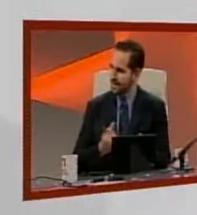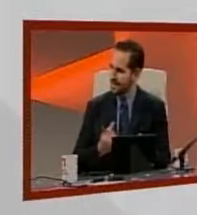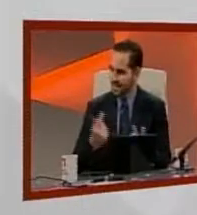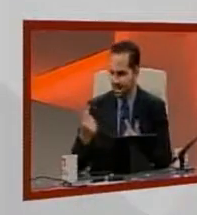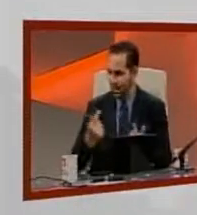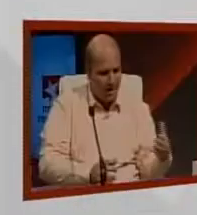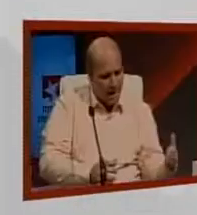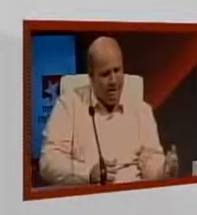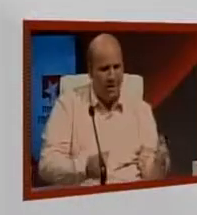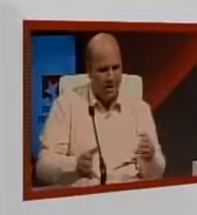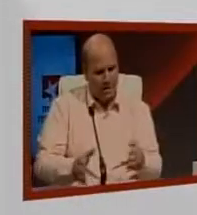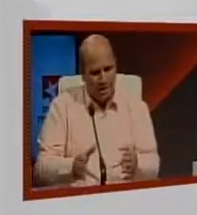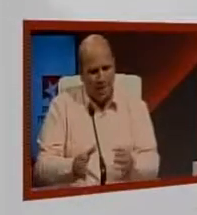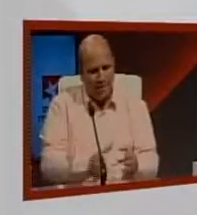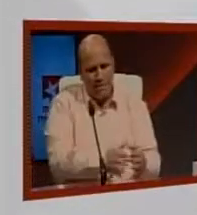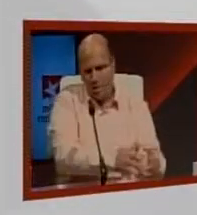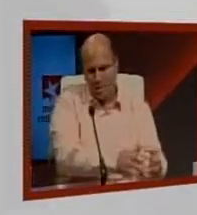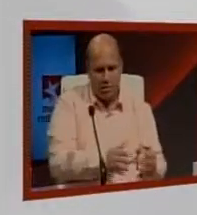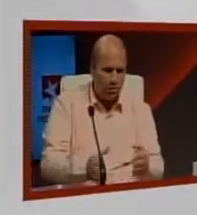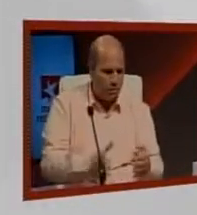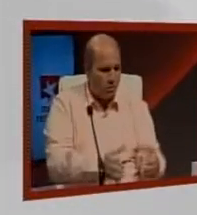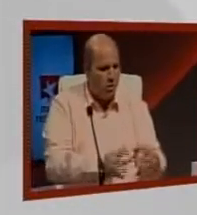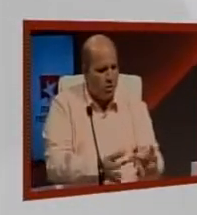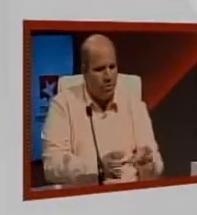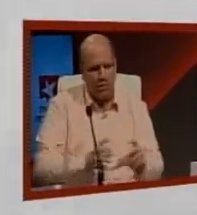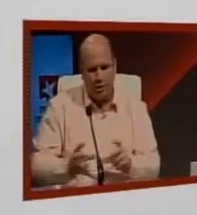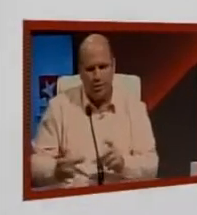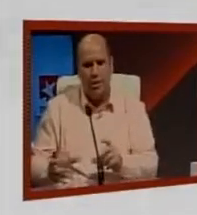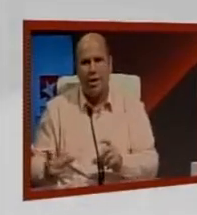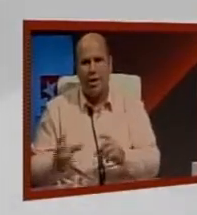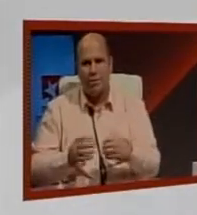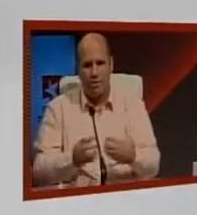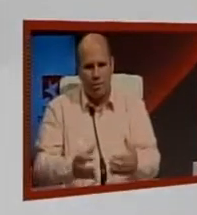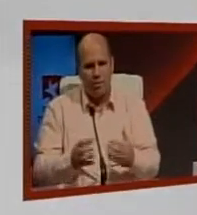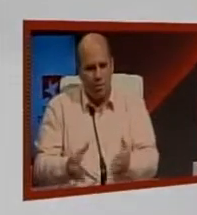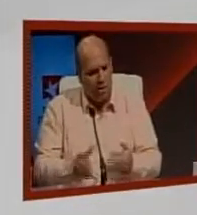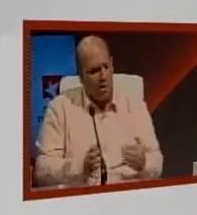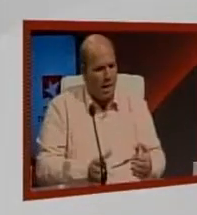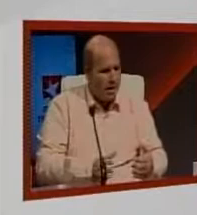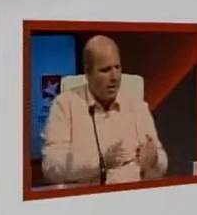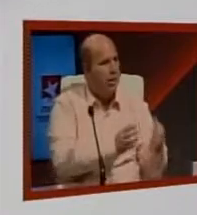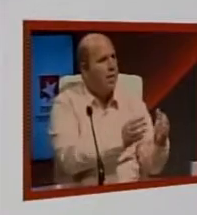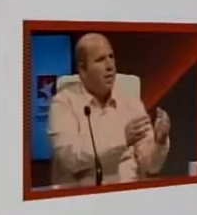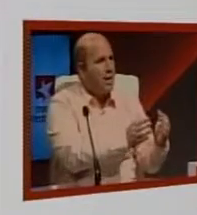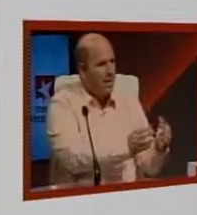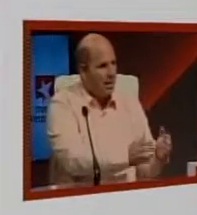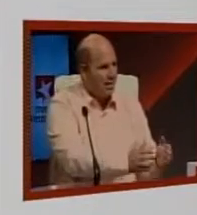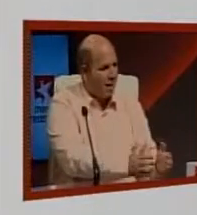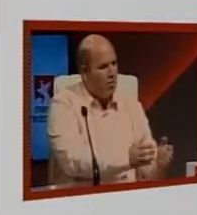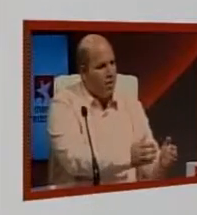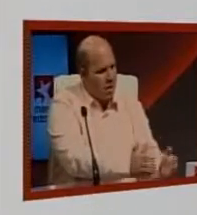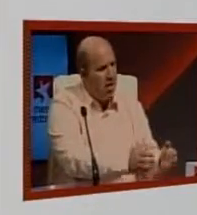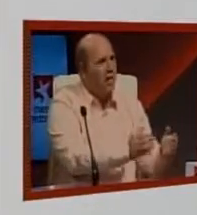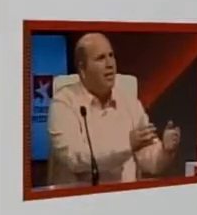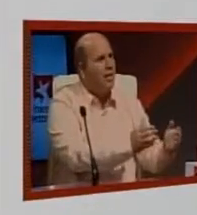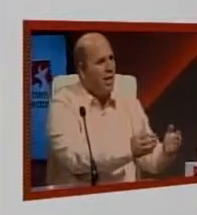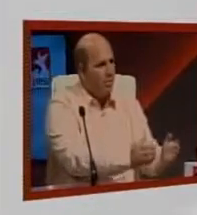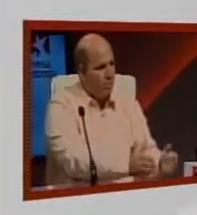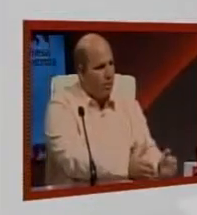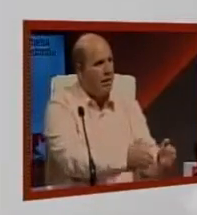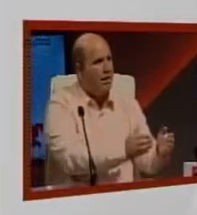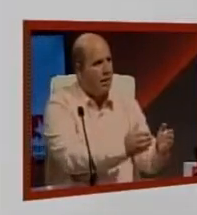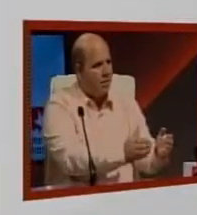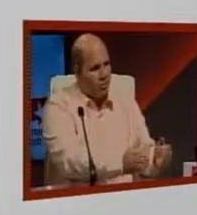estatal. Aquí se combinan muchas cosas. Uno de ellos, por supuesto, la famosa polémica entre hasta dónde llega